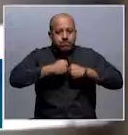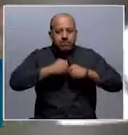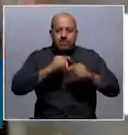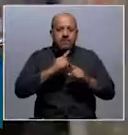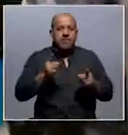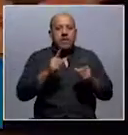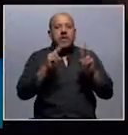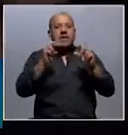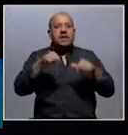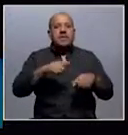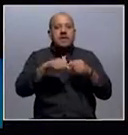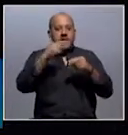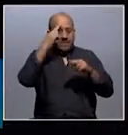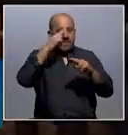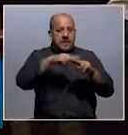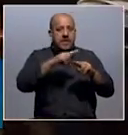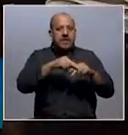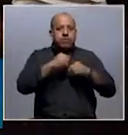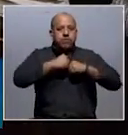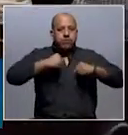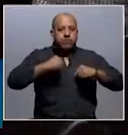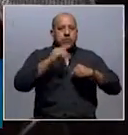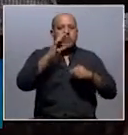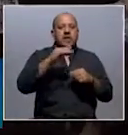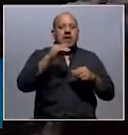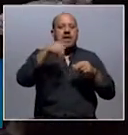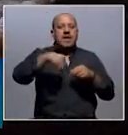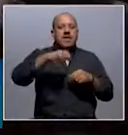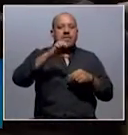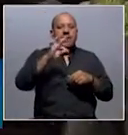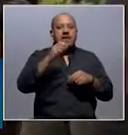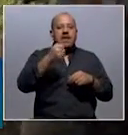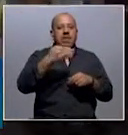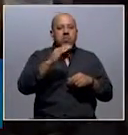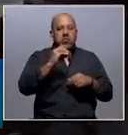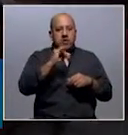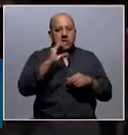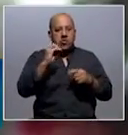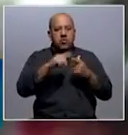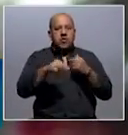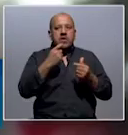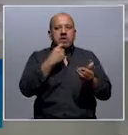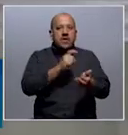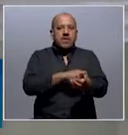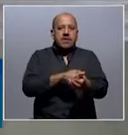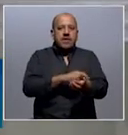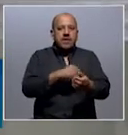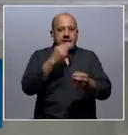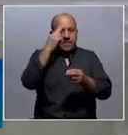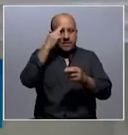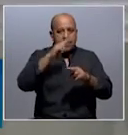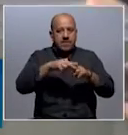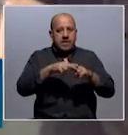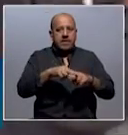enfermedades asociadas a la obesidad como el síndrome metabólico la diabetes tipo 2 este enfermedades que